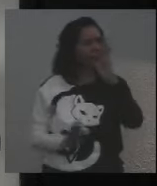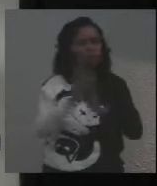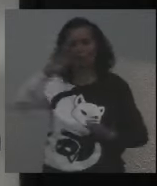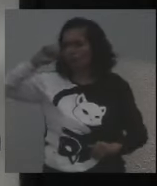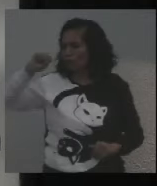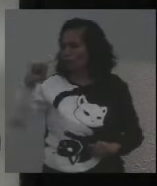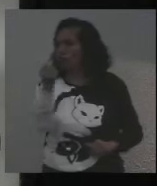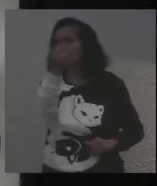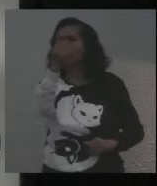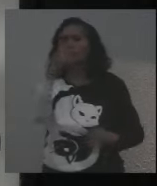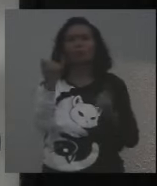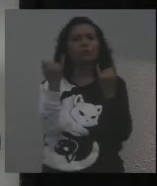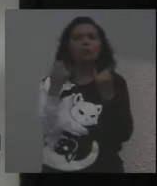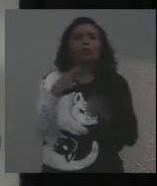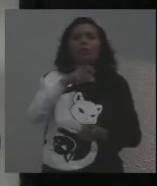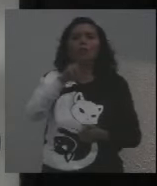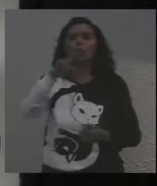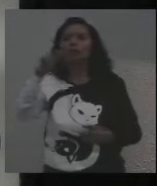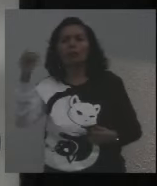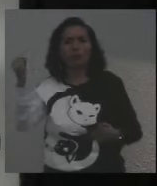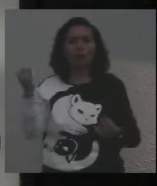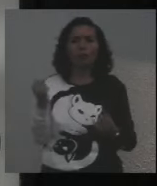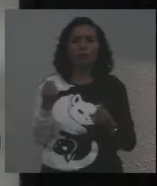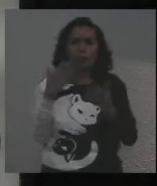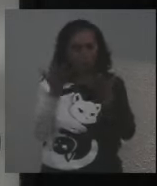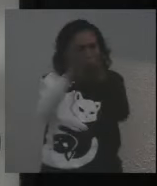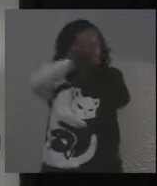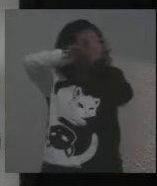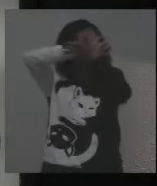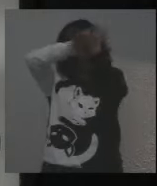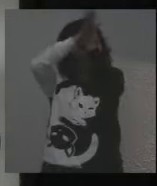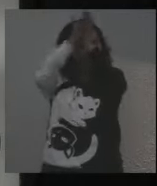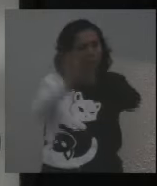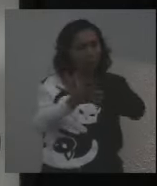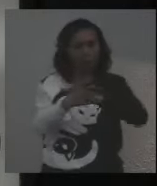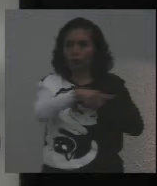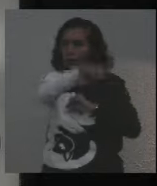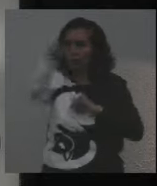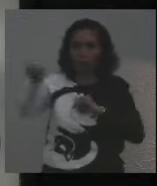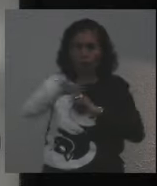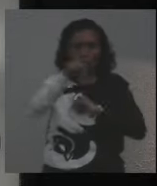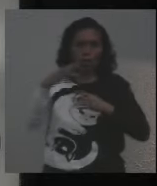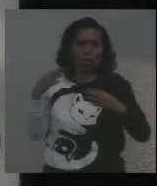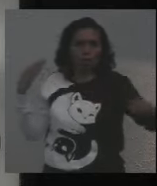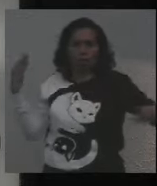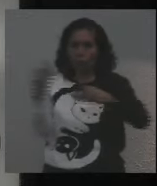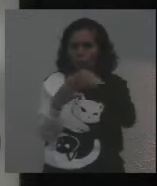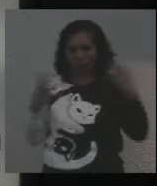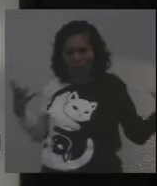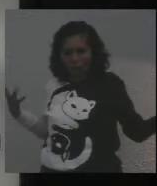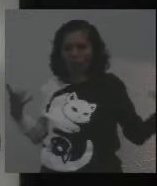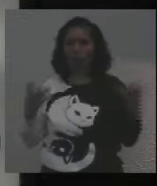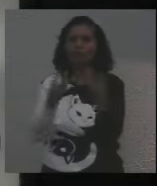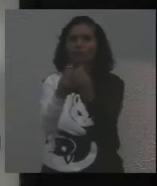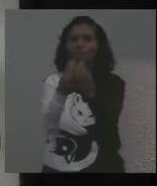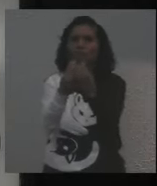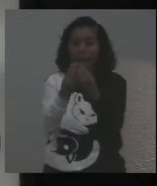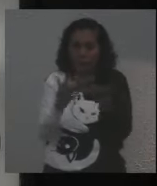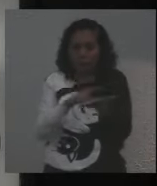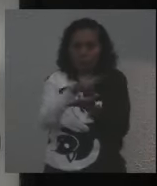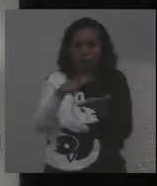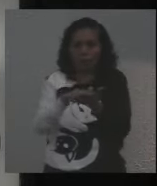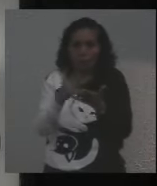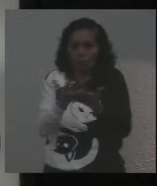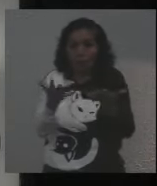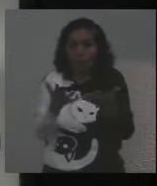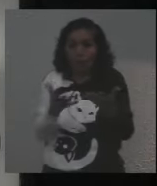plural un quintanaro que consolide su transformación donde todas las fuerzas todas podamos construir el espacio que necesitamos